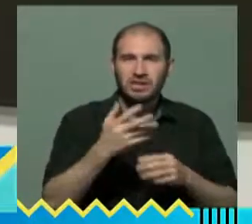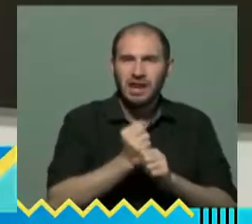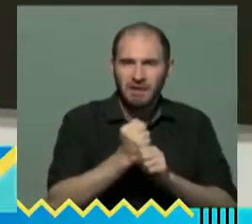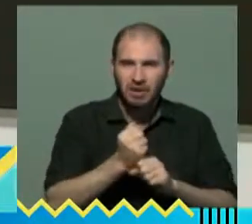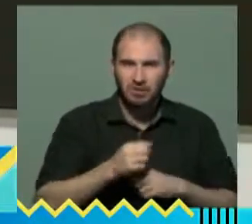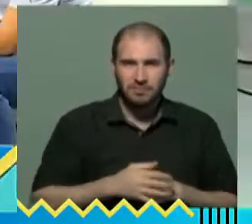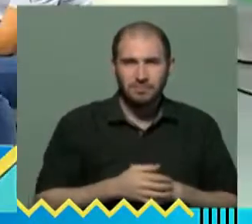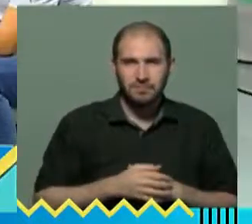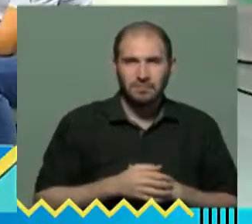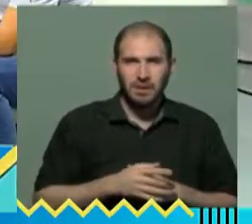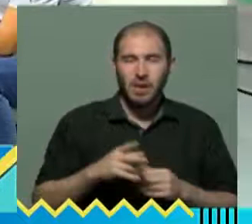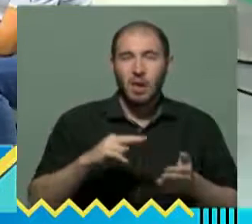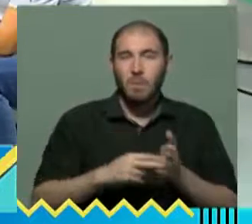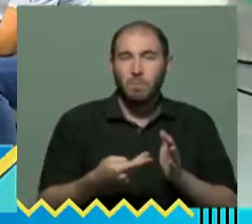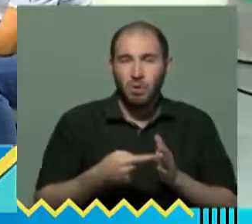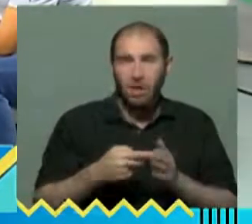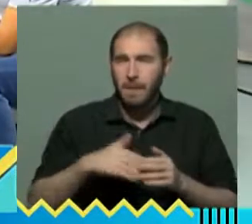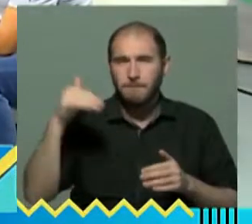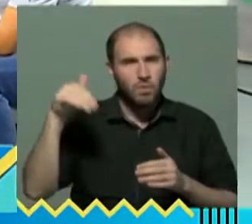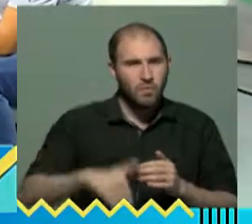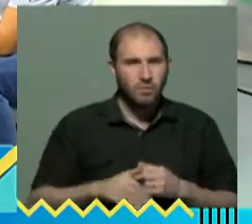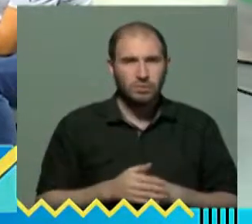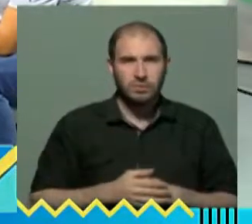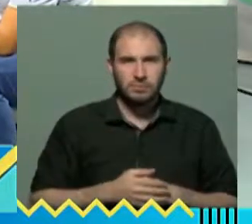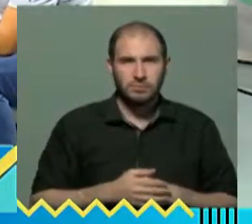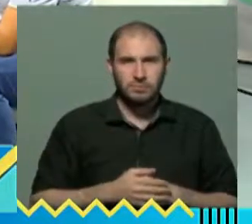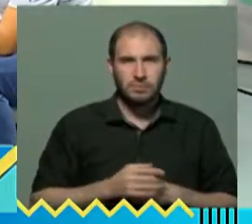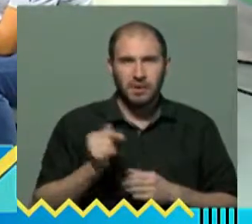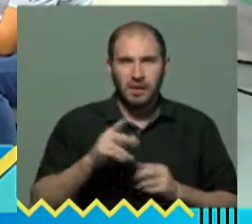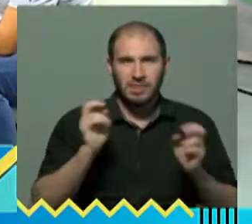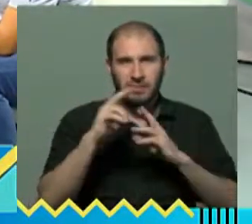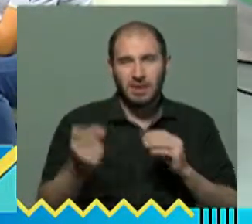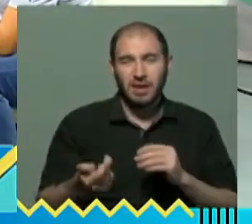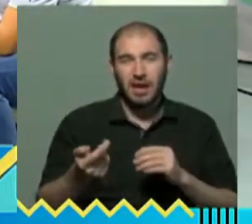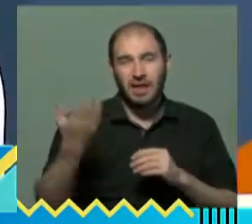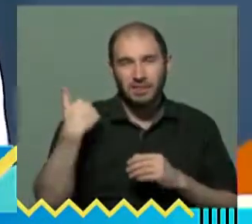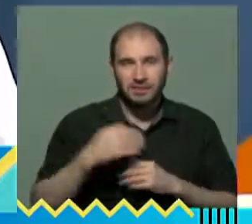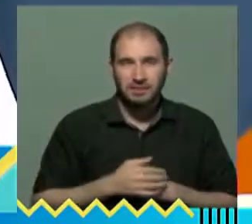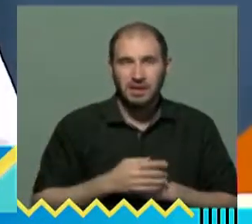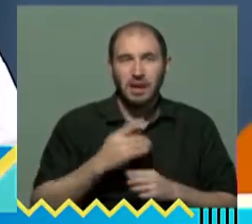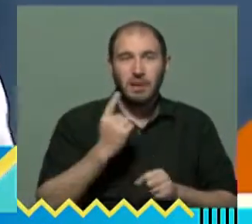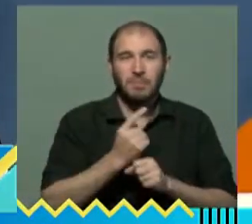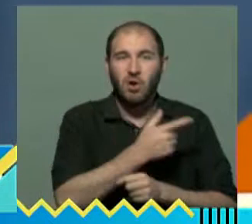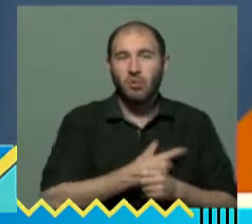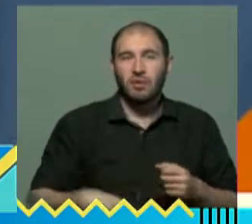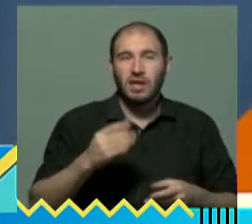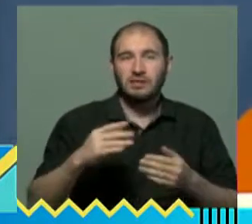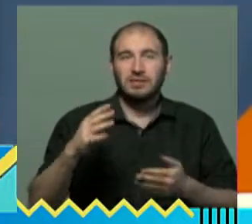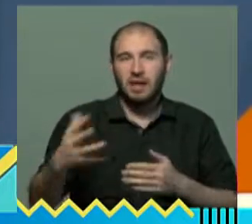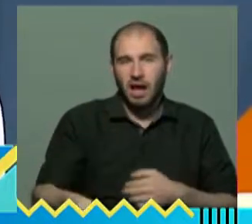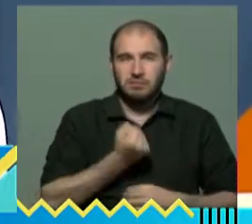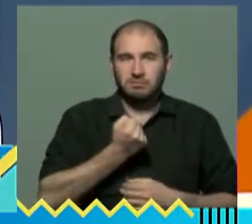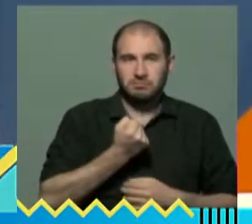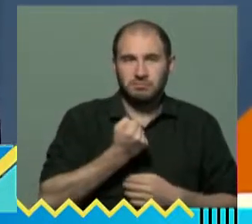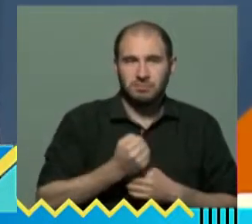empleo? A ver, es un problema sumamente de fondo. Por ir retomando un poquito de lo de antes, a ver, primero lo que ha hecho este gobierno es asumir que